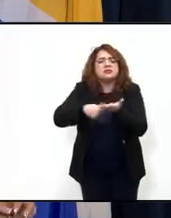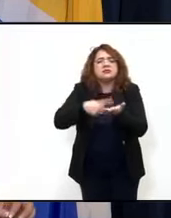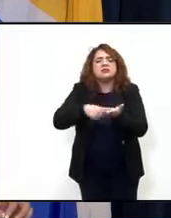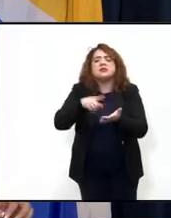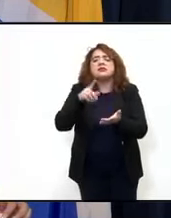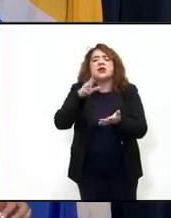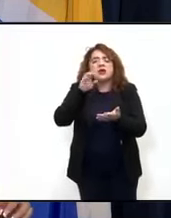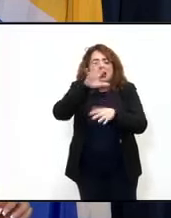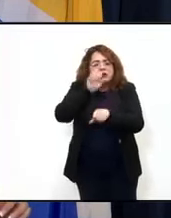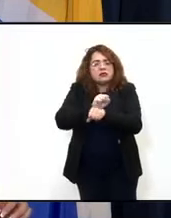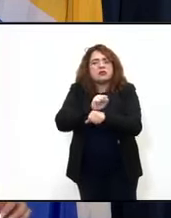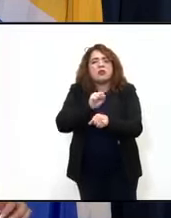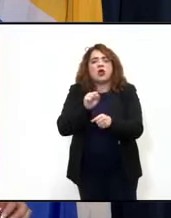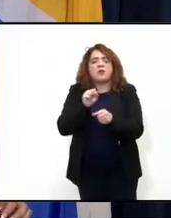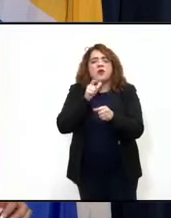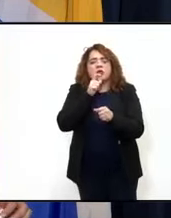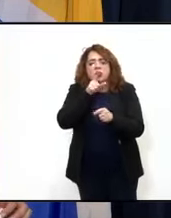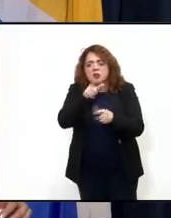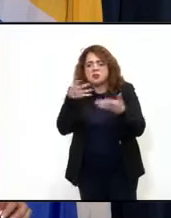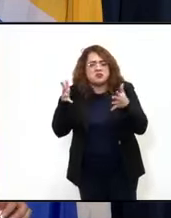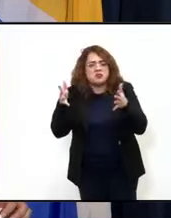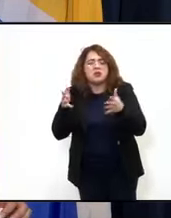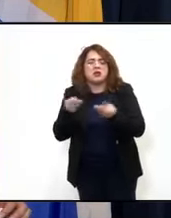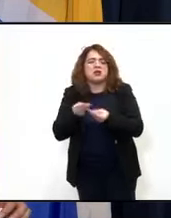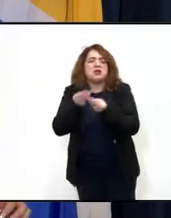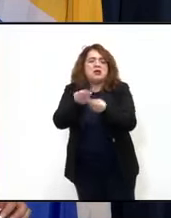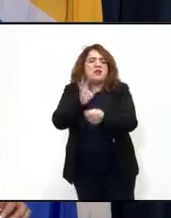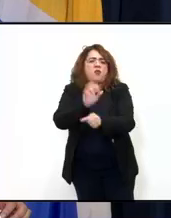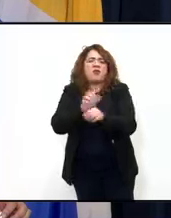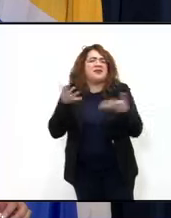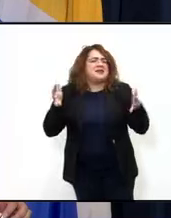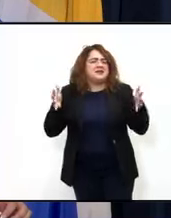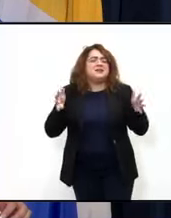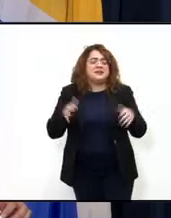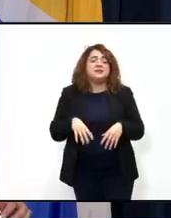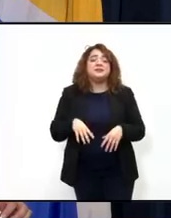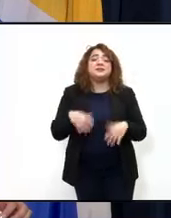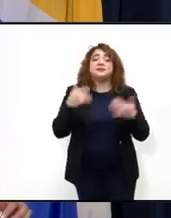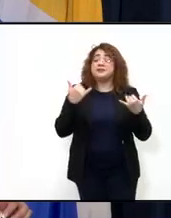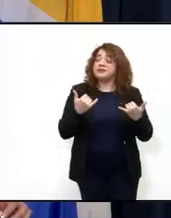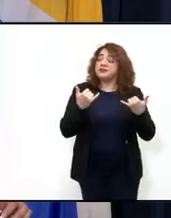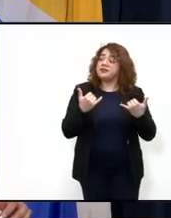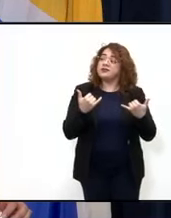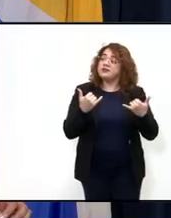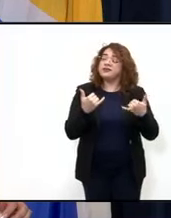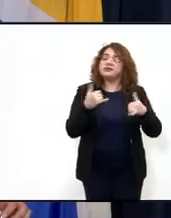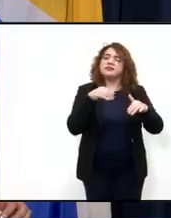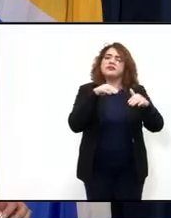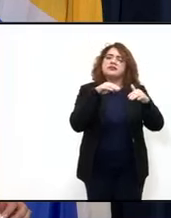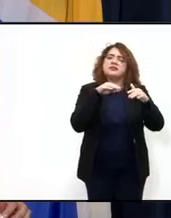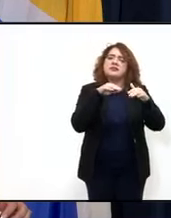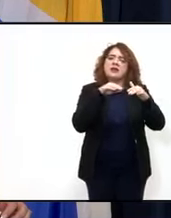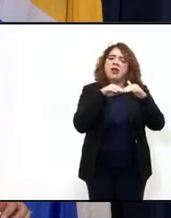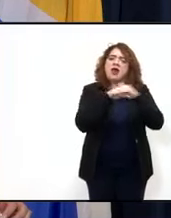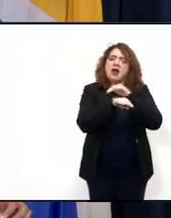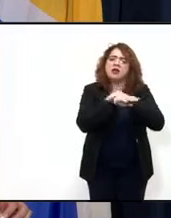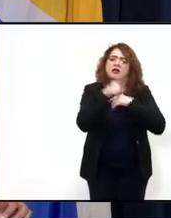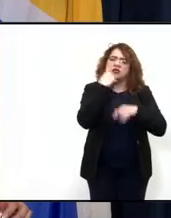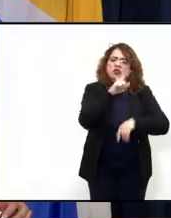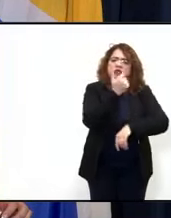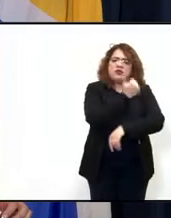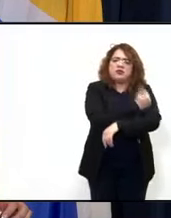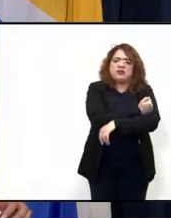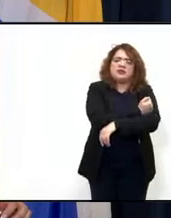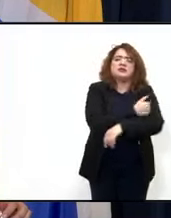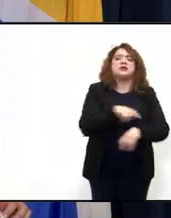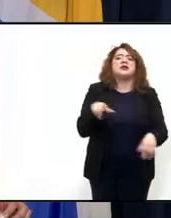También estamos trabajando de manera proactiva con socios comunitarios para aumentar la accesibilidad a las vacunas. Long